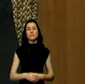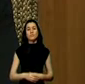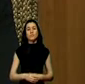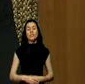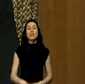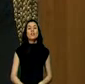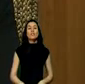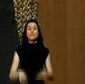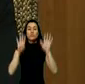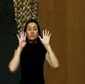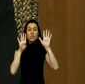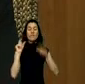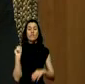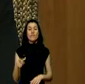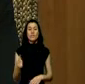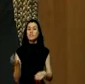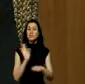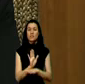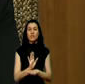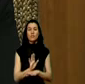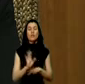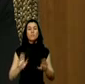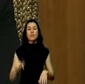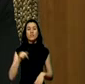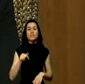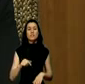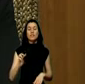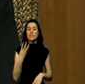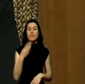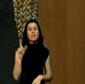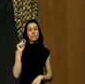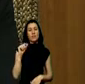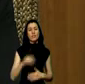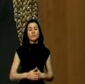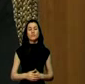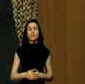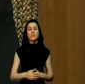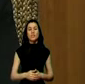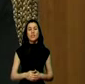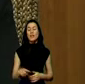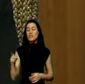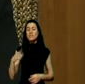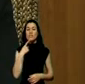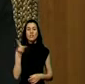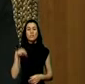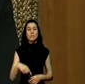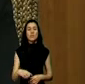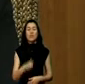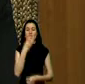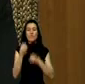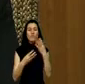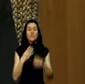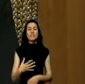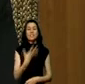que había. También se ha dicho que las flores van a costar 180.000 euros, 500 euros